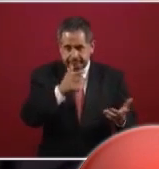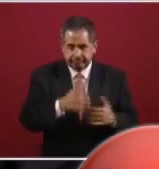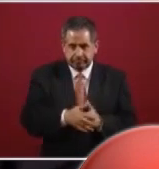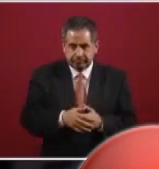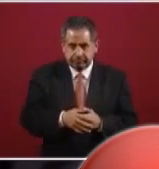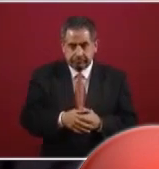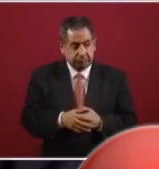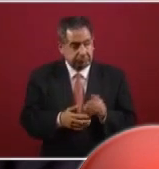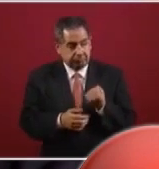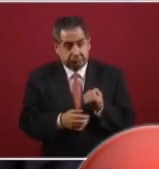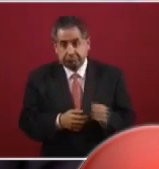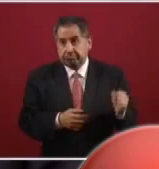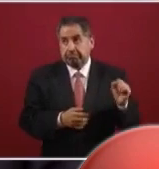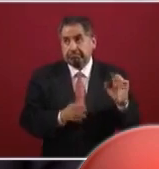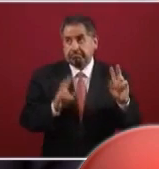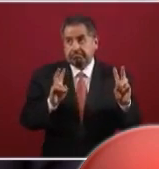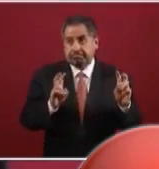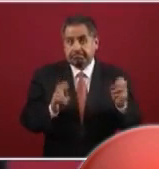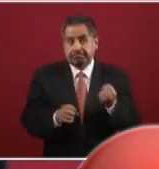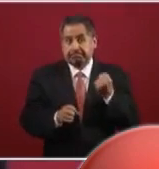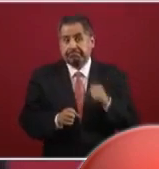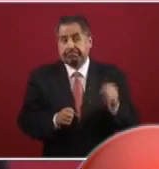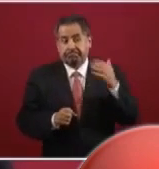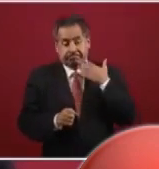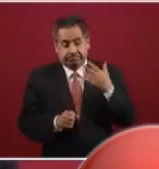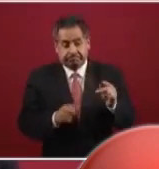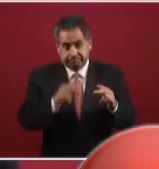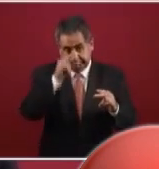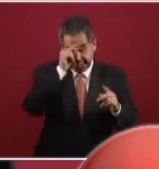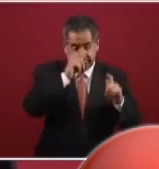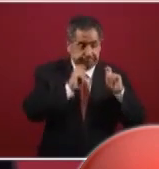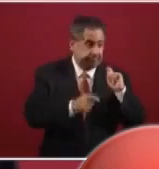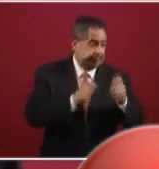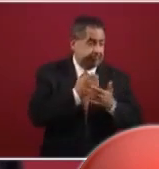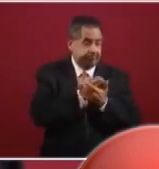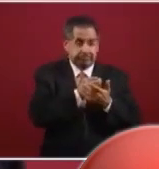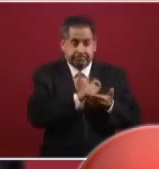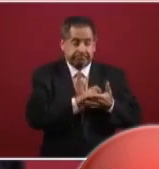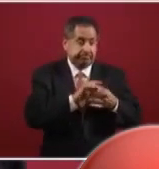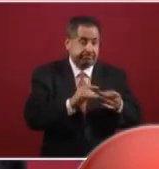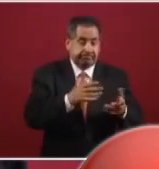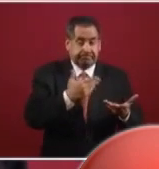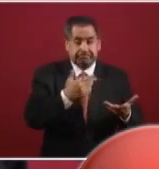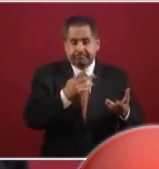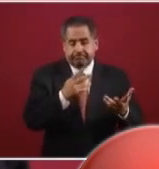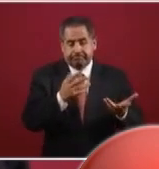Qué buenos técnicos, qué buenos economistas